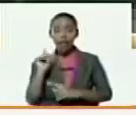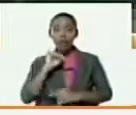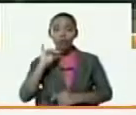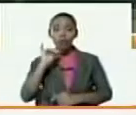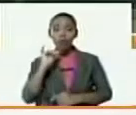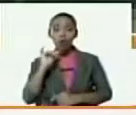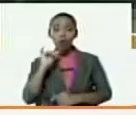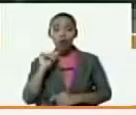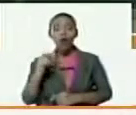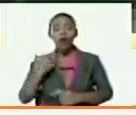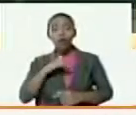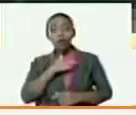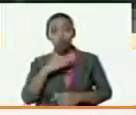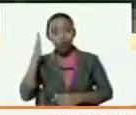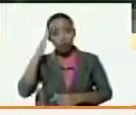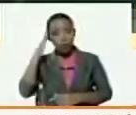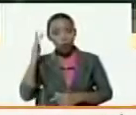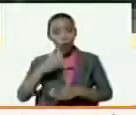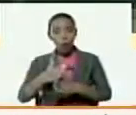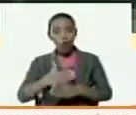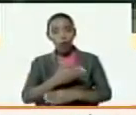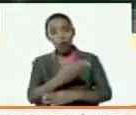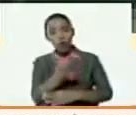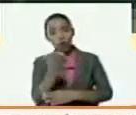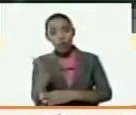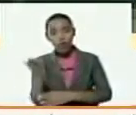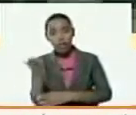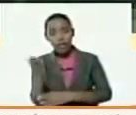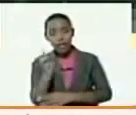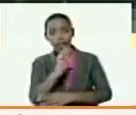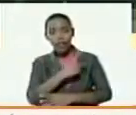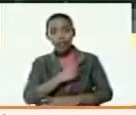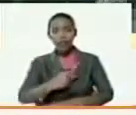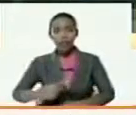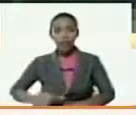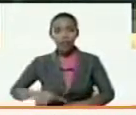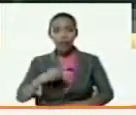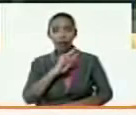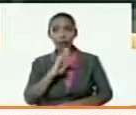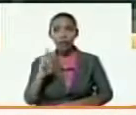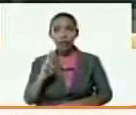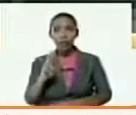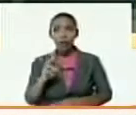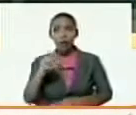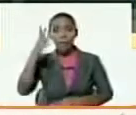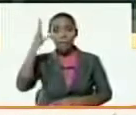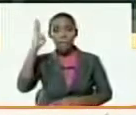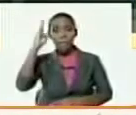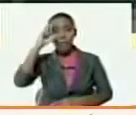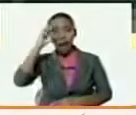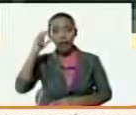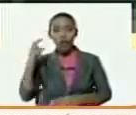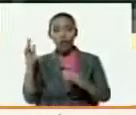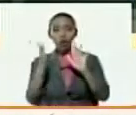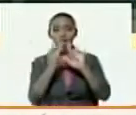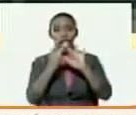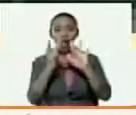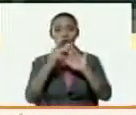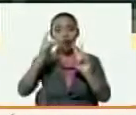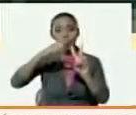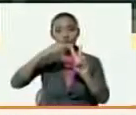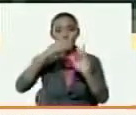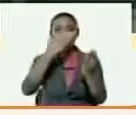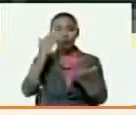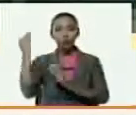que manejamos desde la vicepresidencia ejecutiva de la república barry contigo retornamos el contacto a los estudios de la